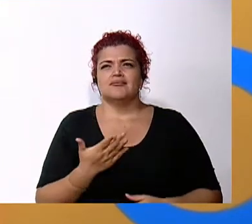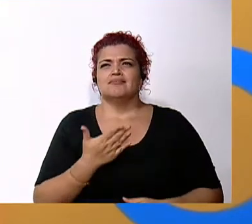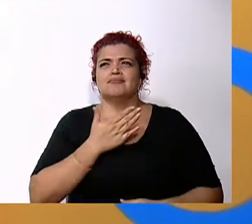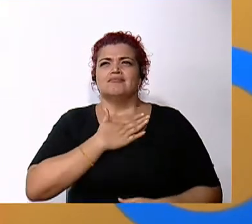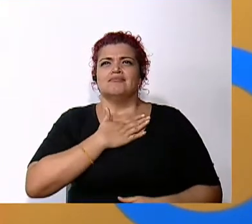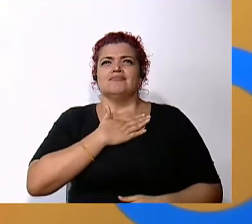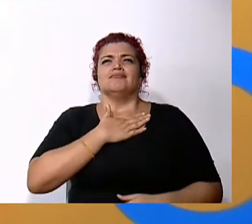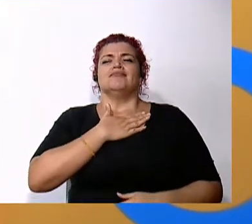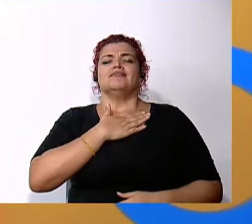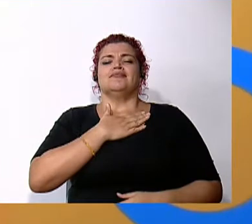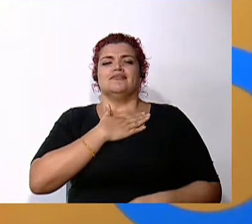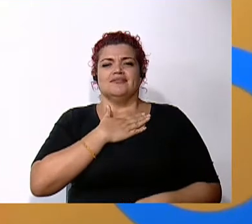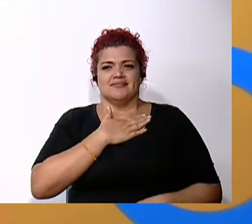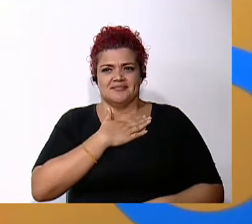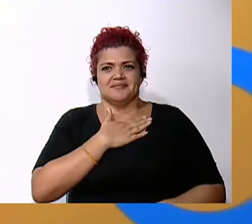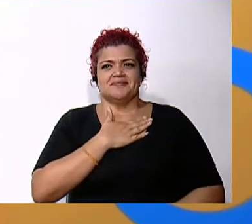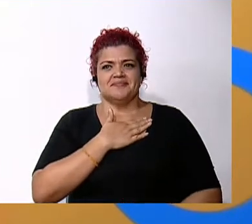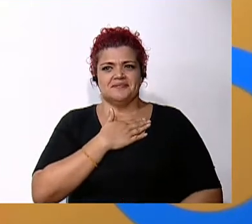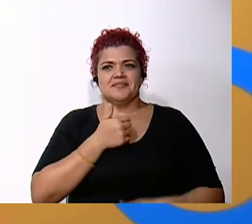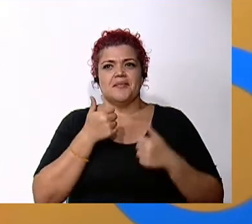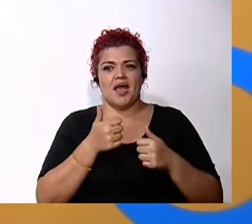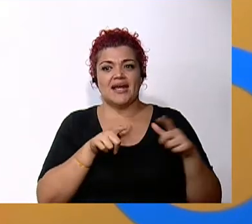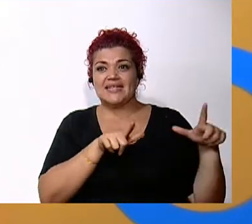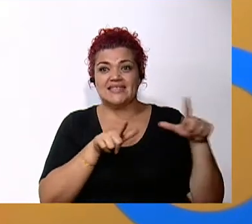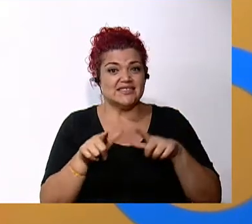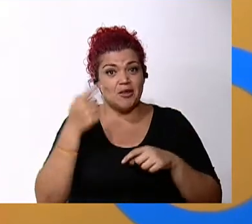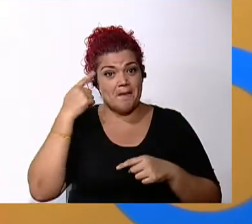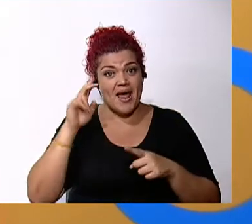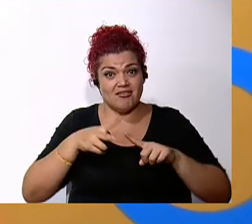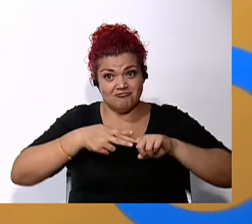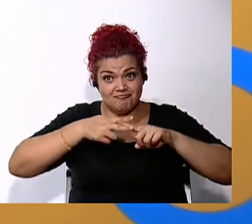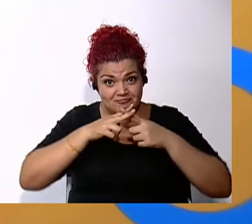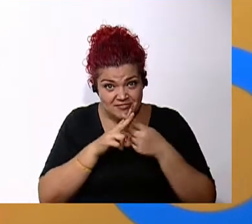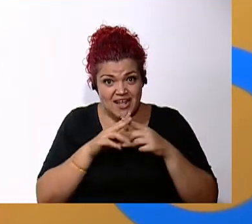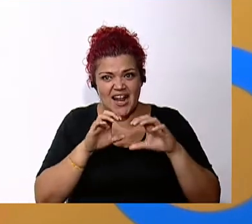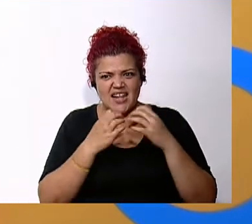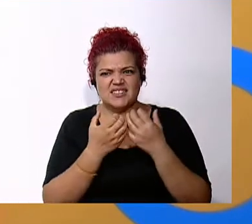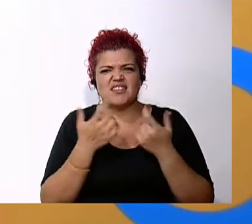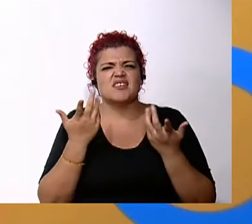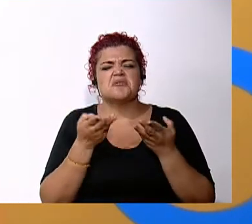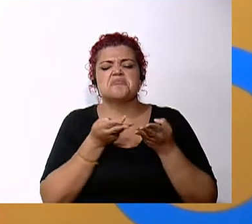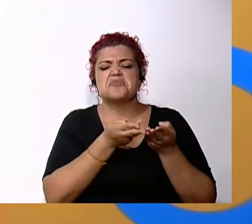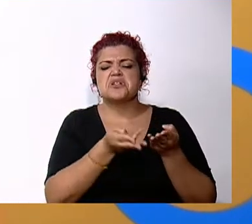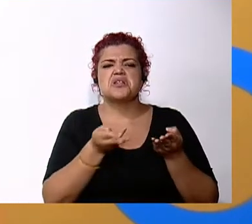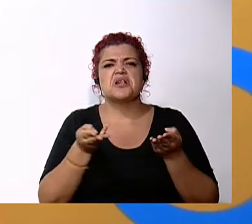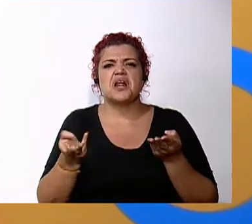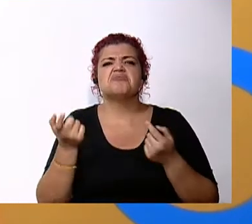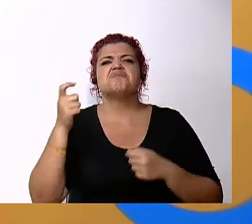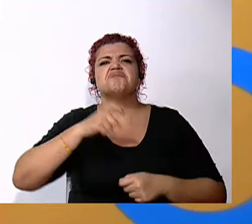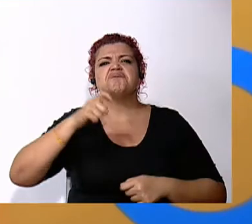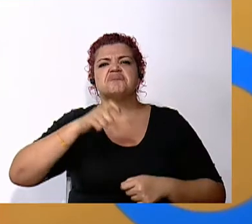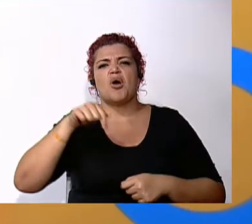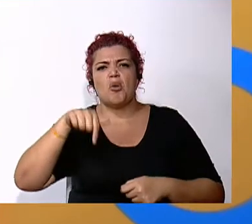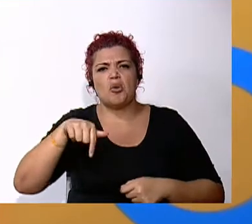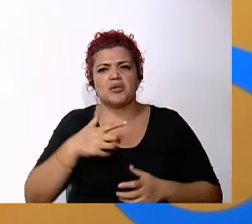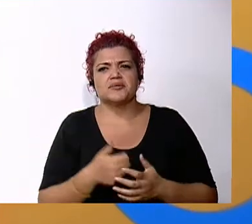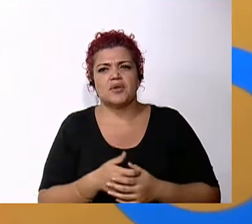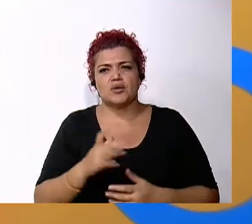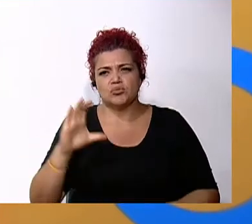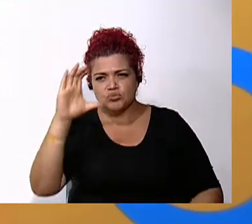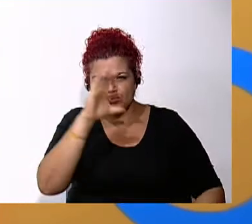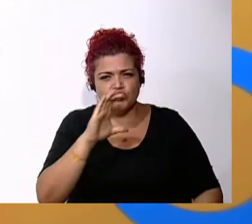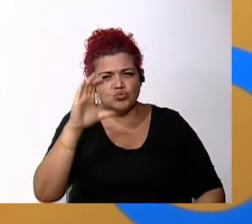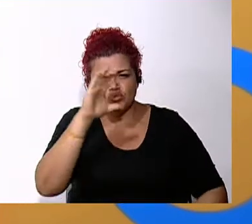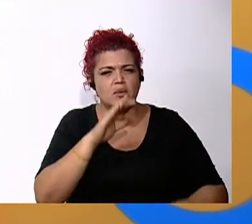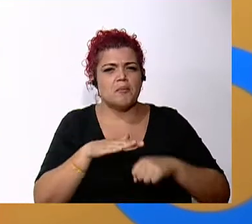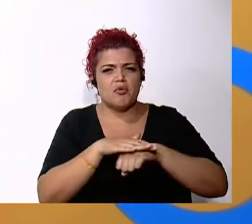corazón. Muy bien. ¿Listos para empezar la clase? ¿Qué materiales vamos a ocupar el día de hoy? Busquen por